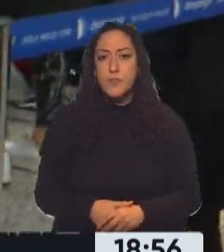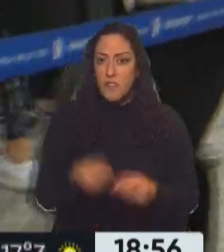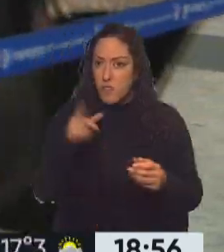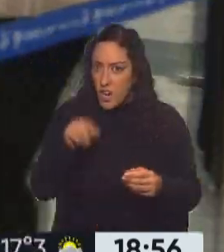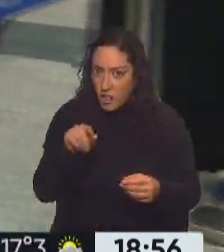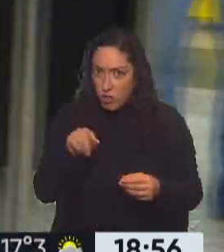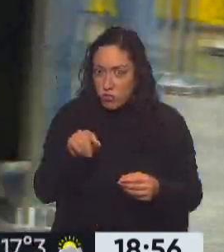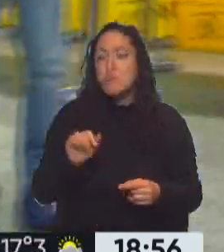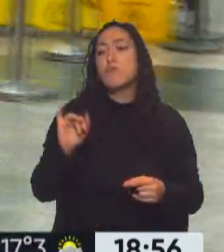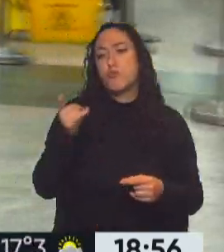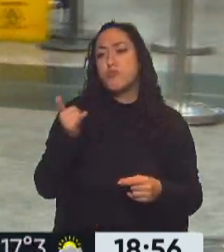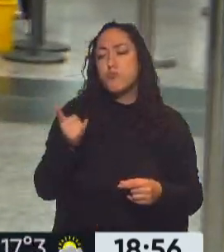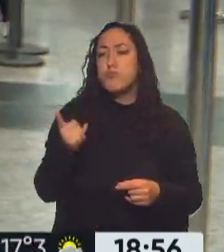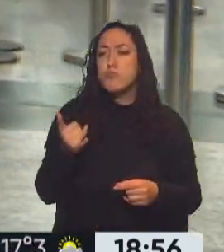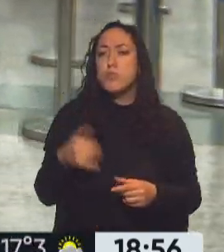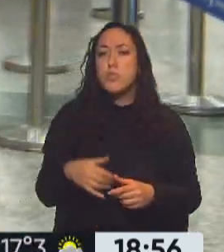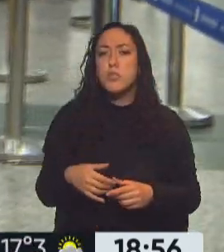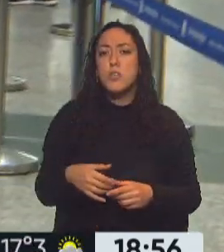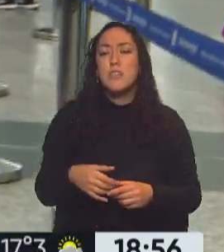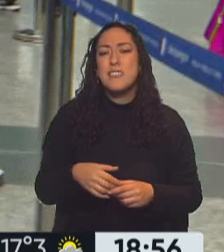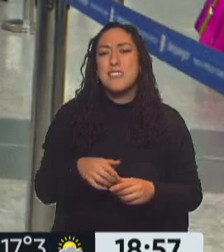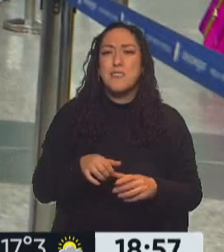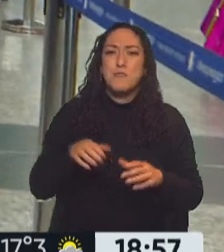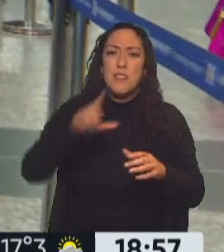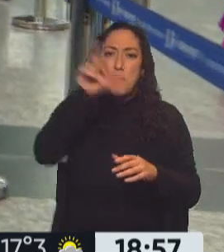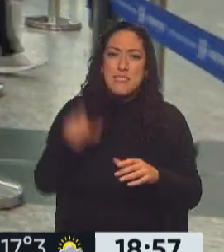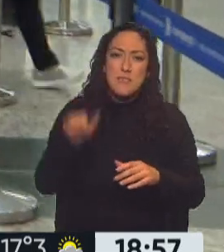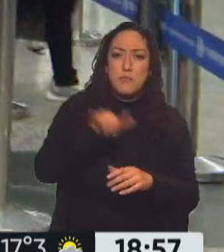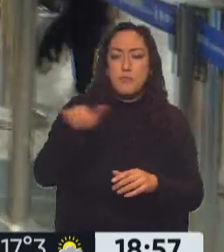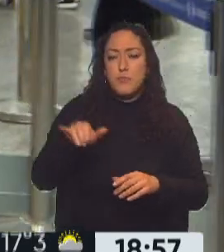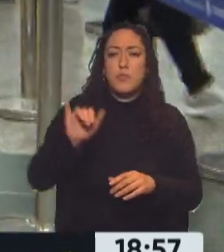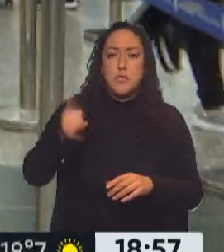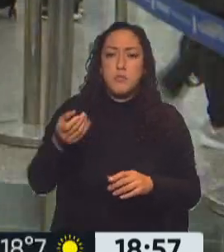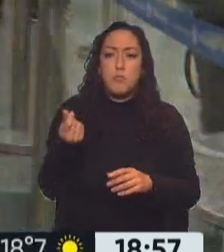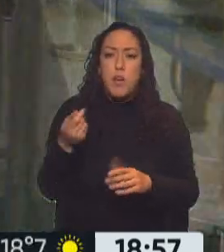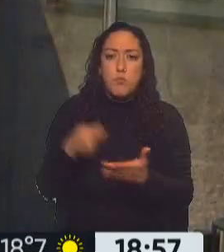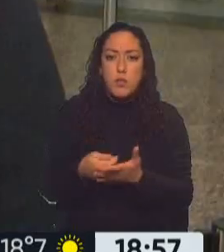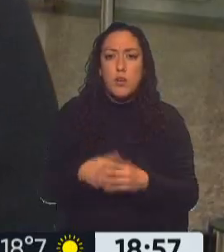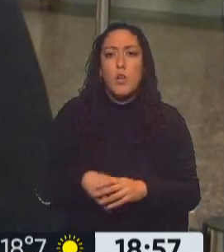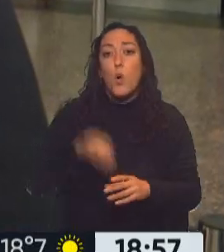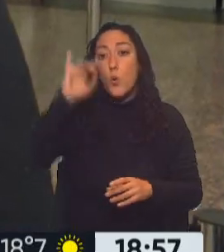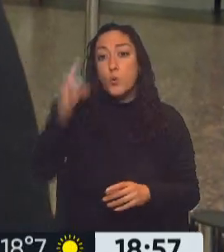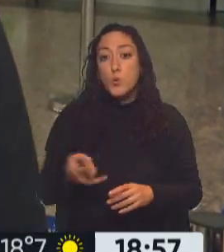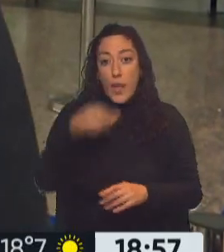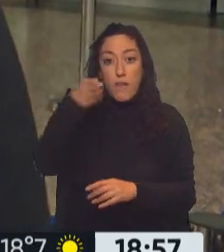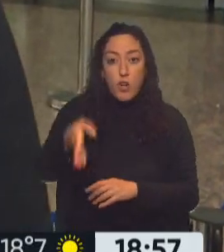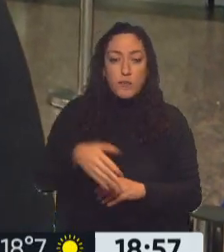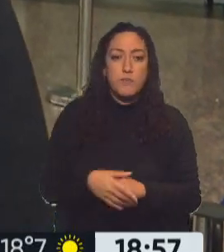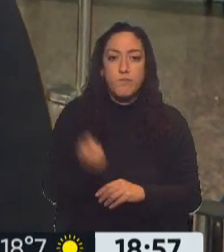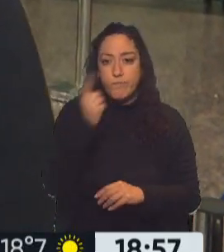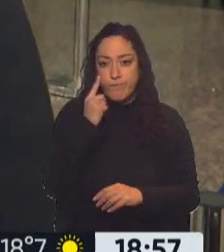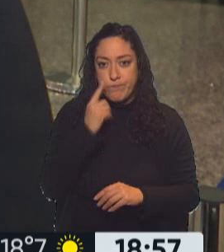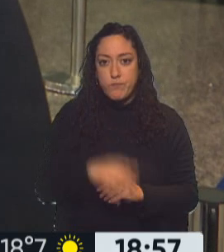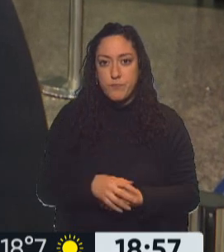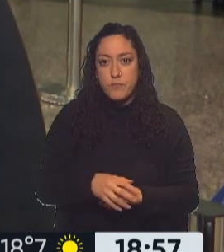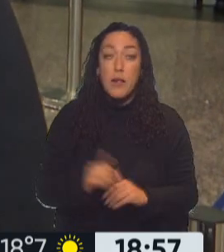accesibles? Sí. Vuelos nacionales son accesibles dentro de todo, sí. Vamos a Ushuaia. Sí, voy a conocer.